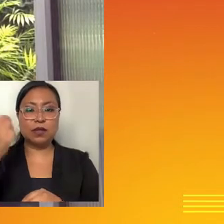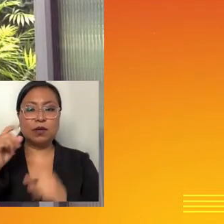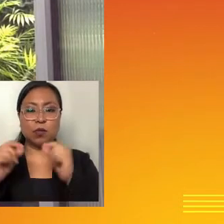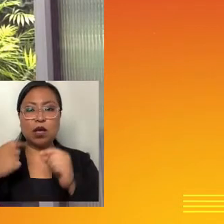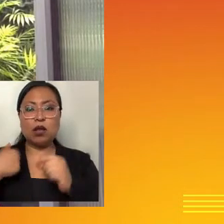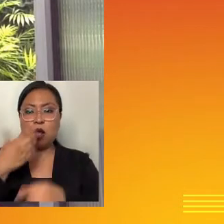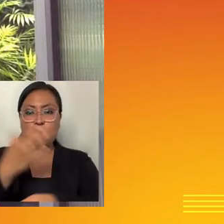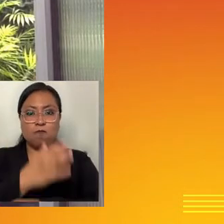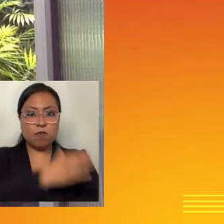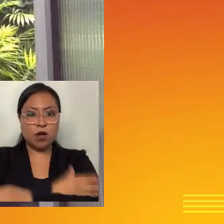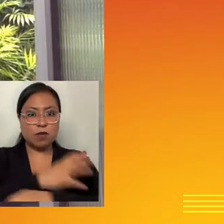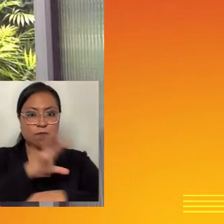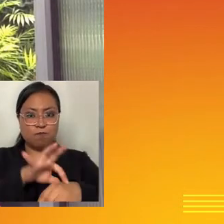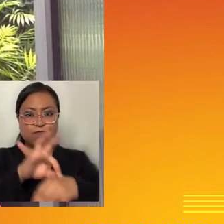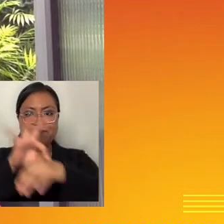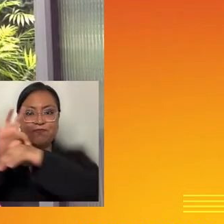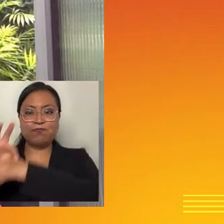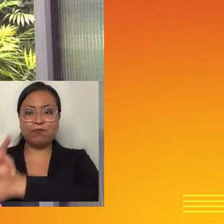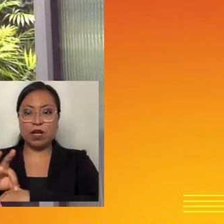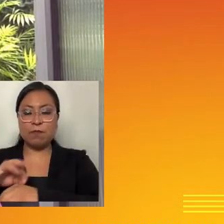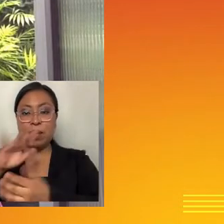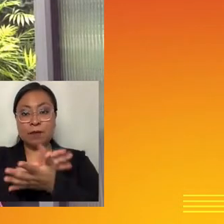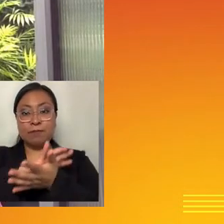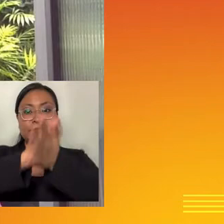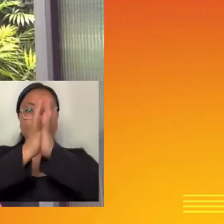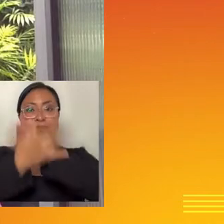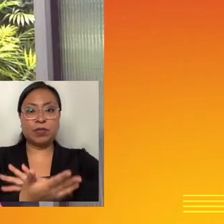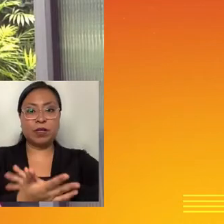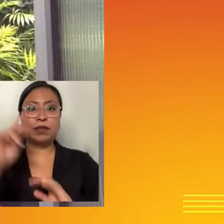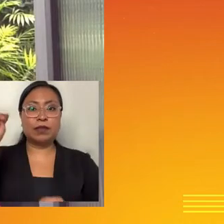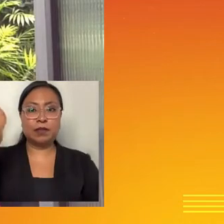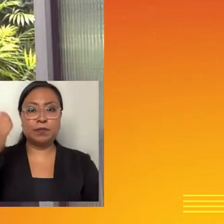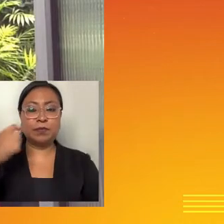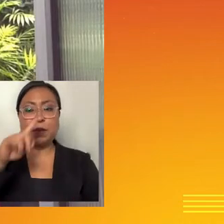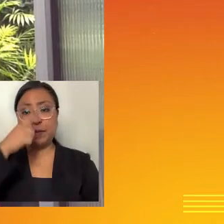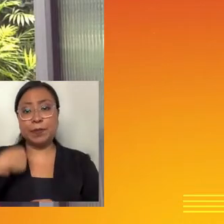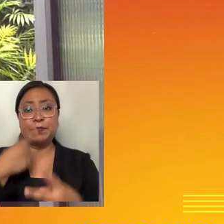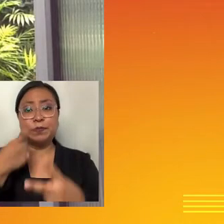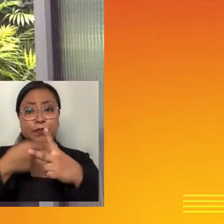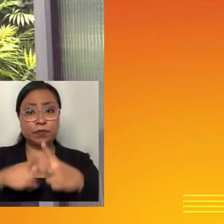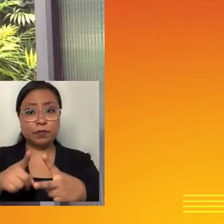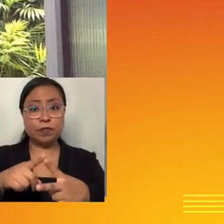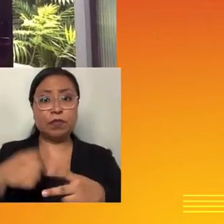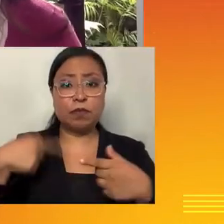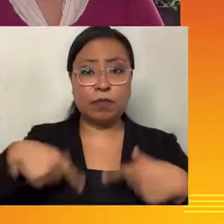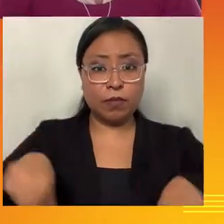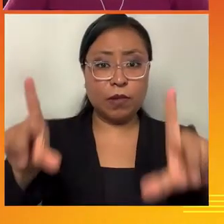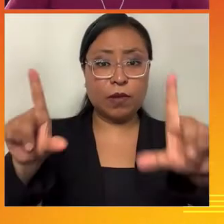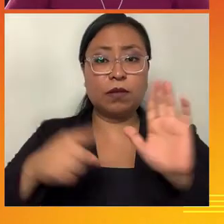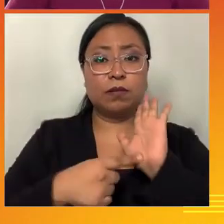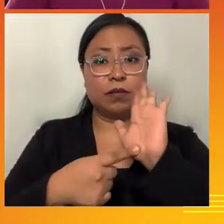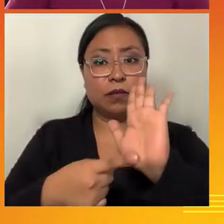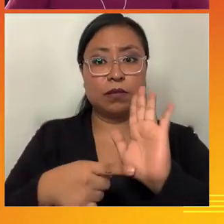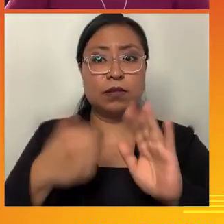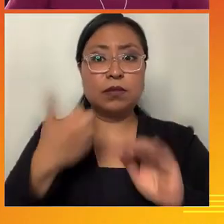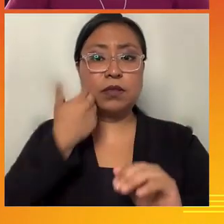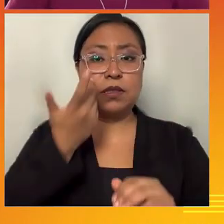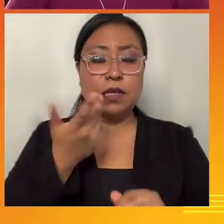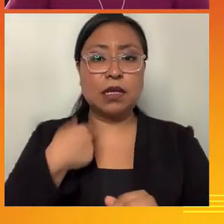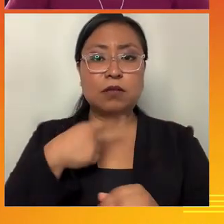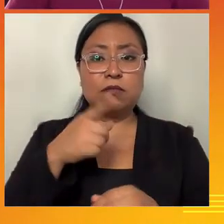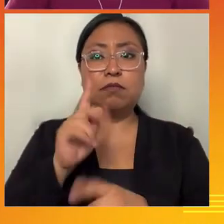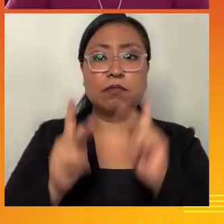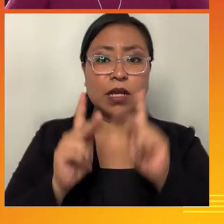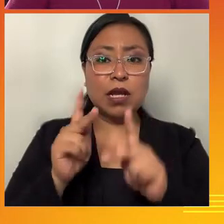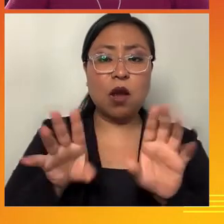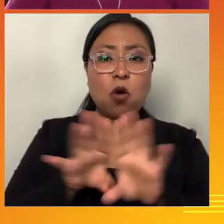la transformación digital, ¿no? Y para comenzar, pues, con la presentación, quisiera hacer mención